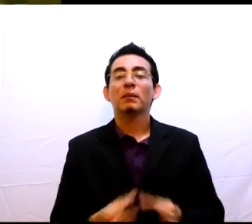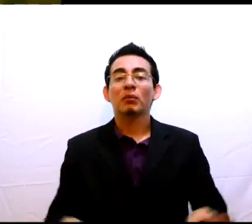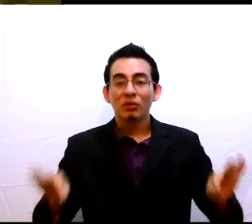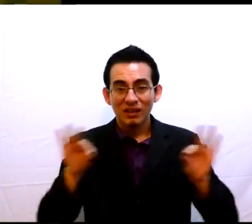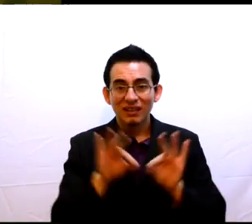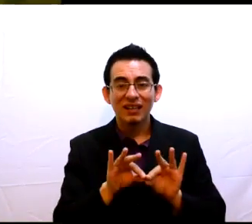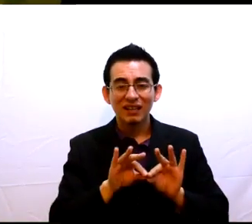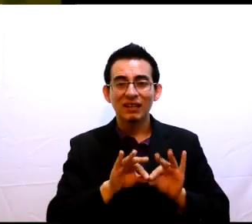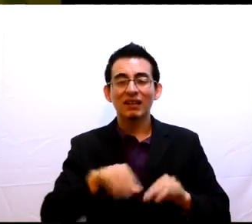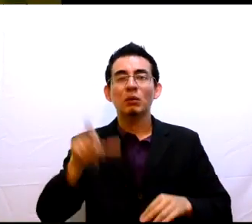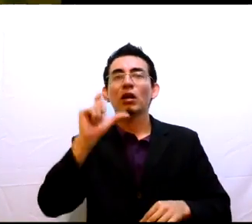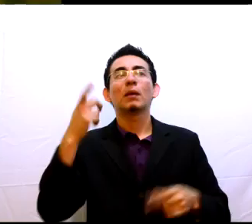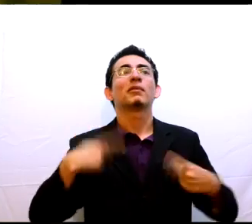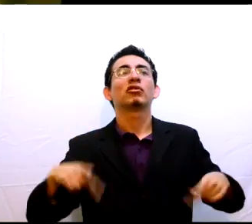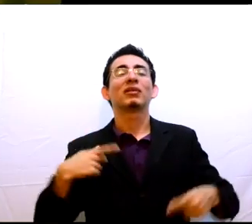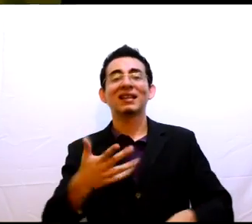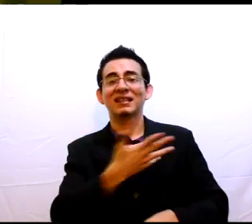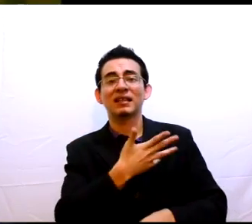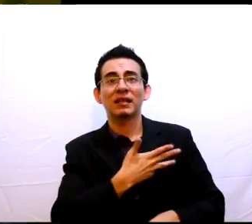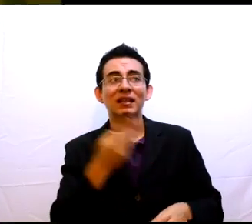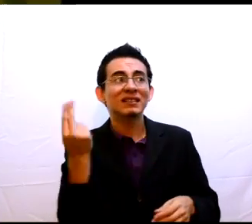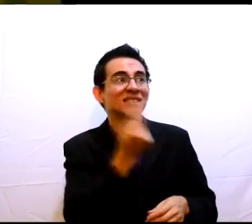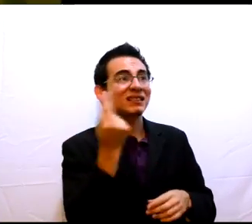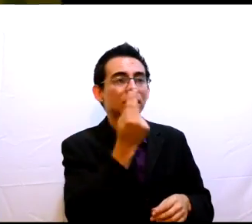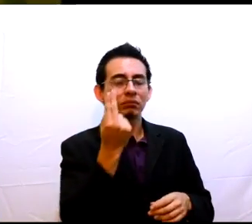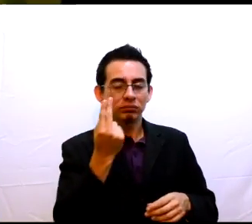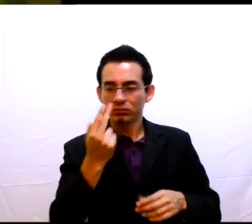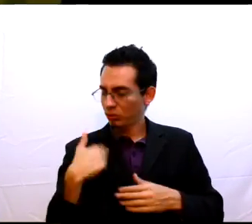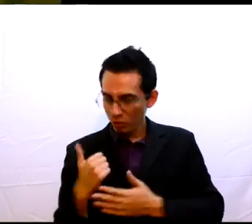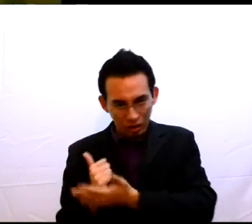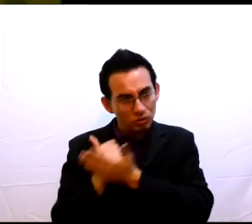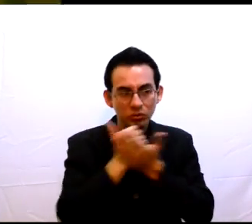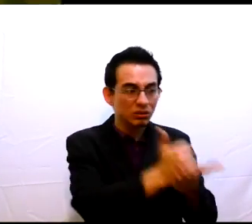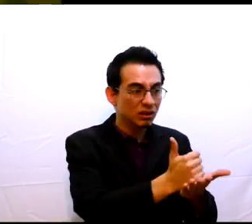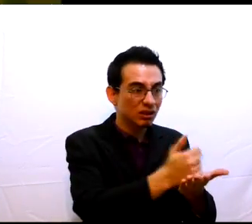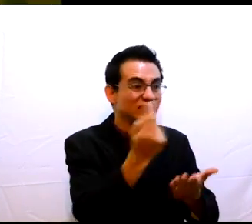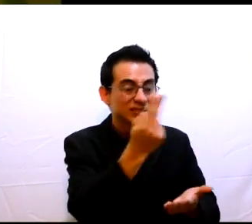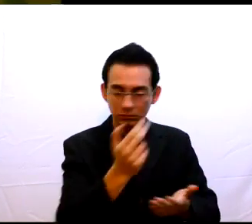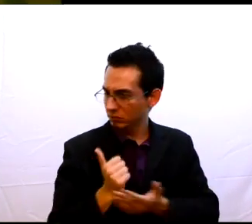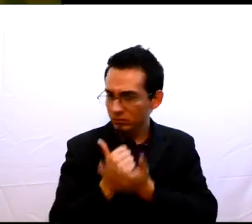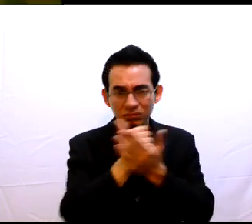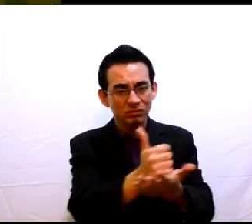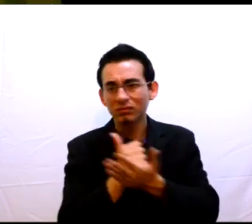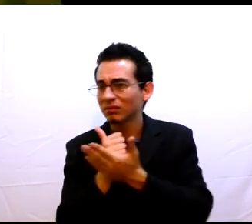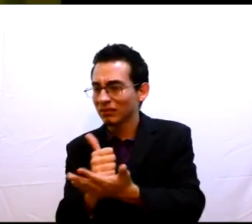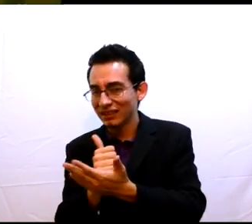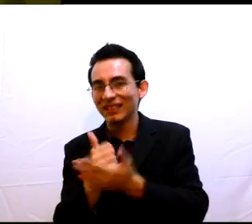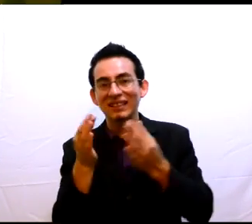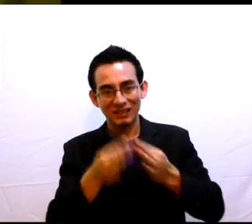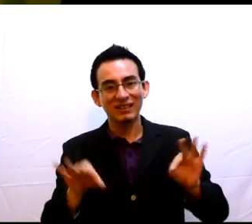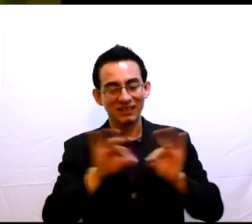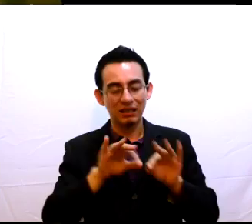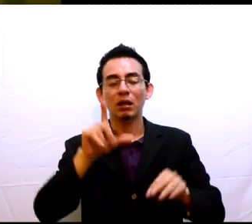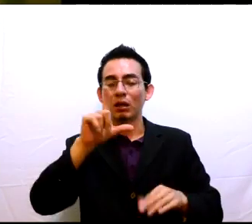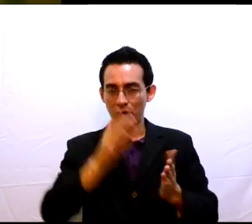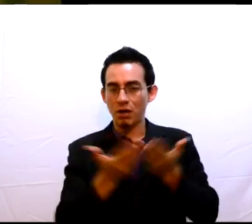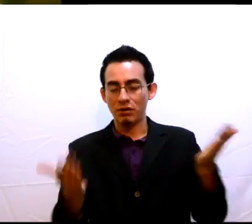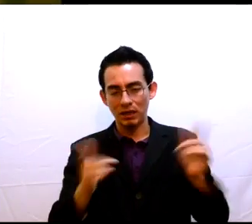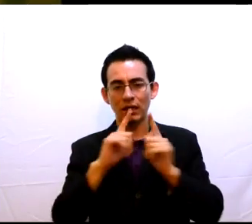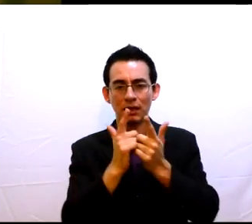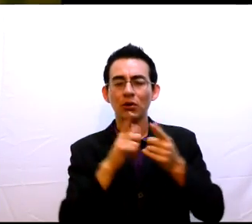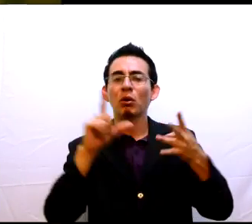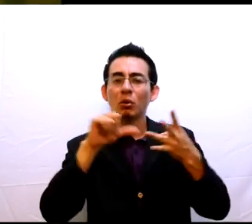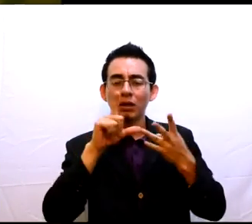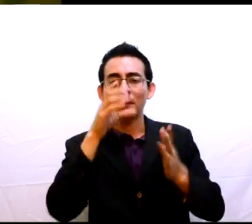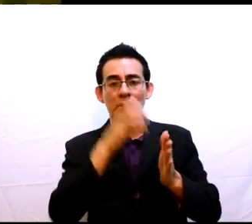necesidad más claro que son lucas 311 está jesús enseñando a